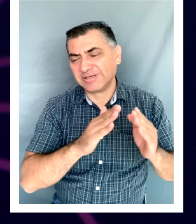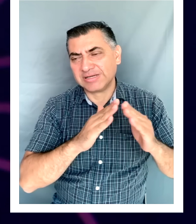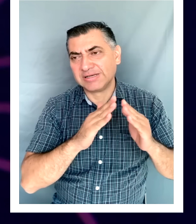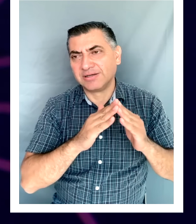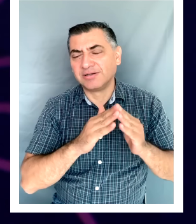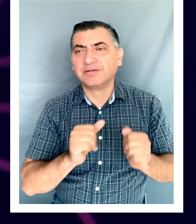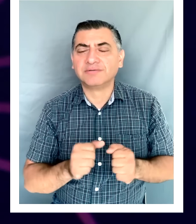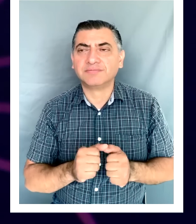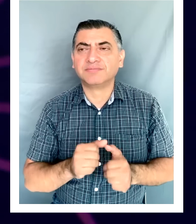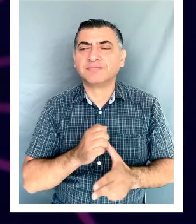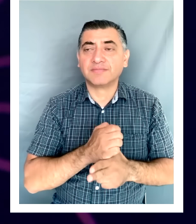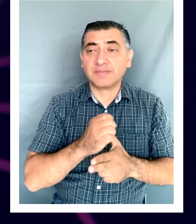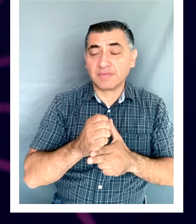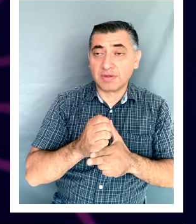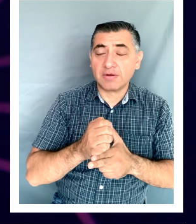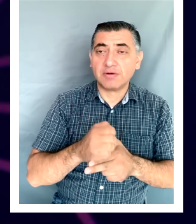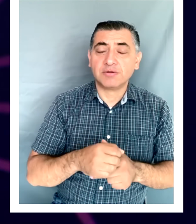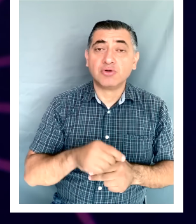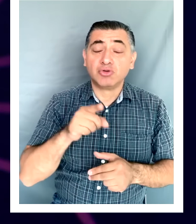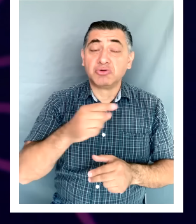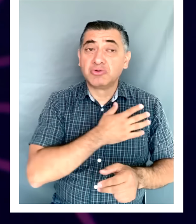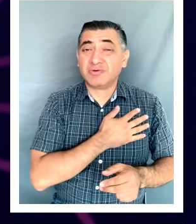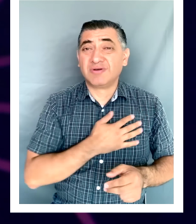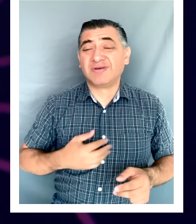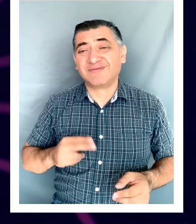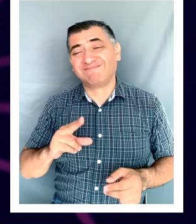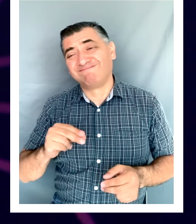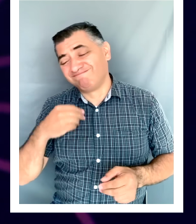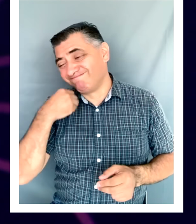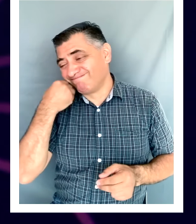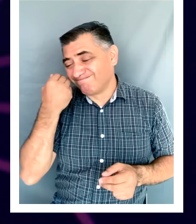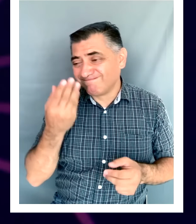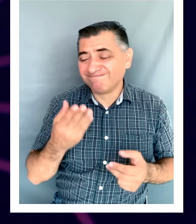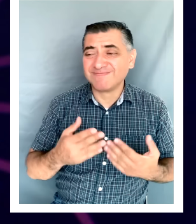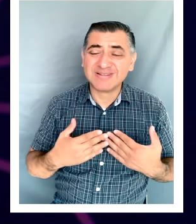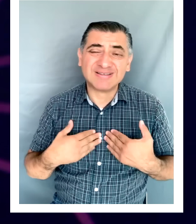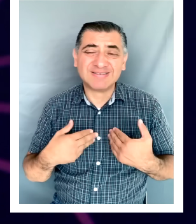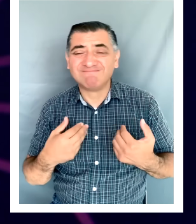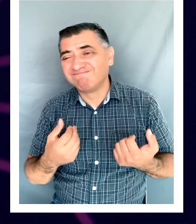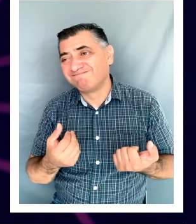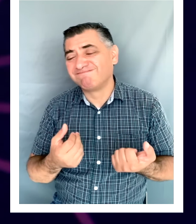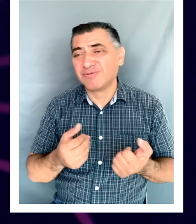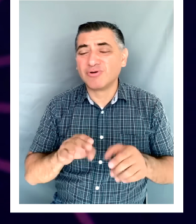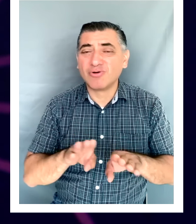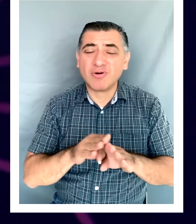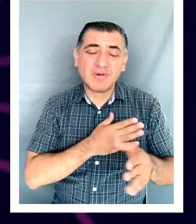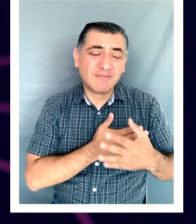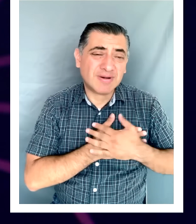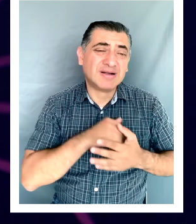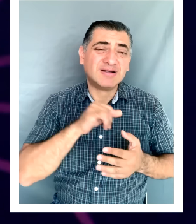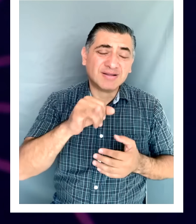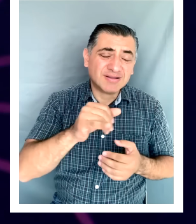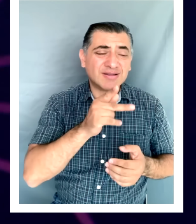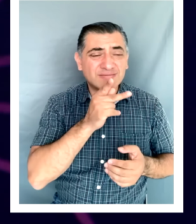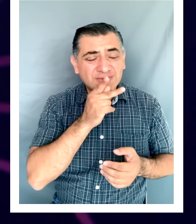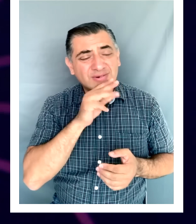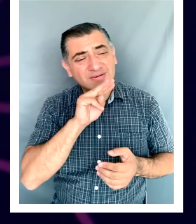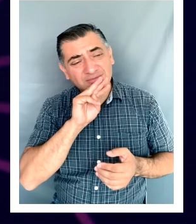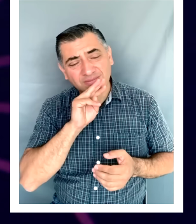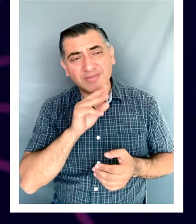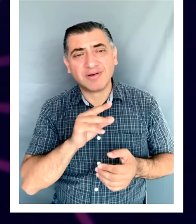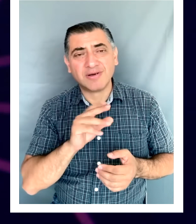a tu esposa lo más probable es que tu hijo no sea lo suficientemente maduro como para determinar cómo amarte a ti y a su madre si